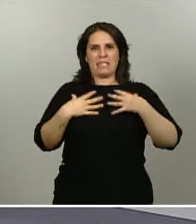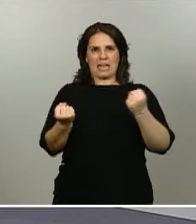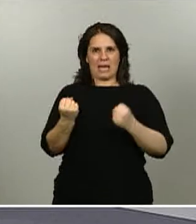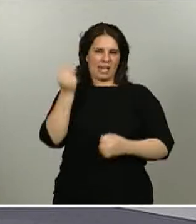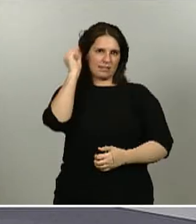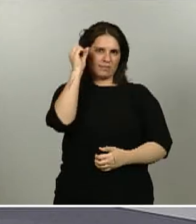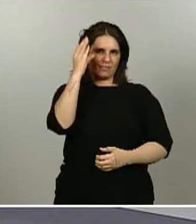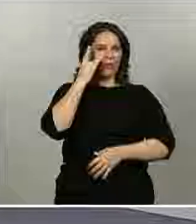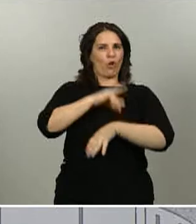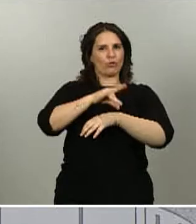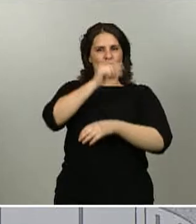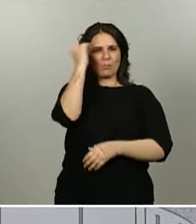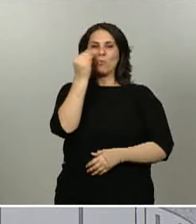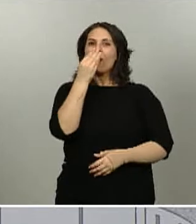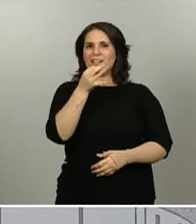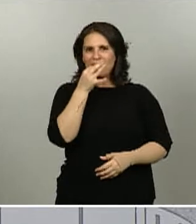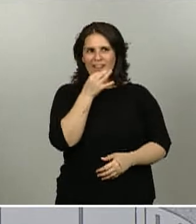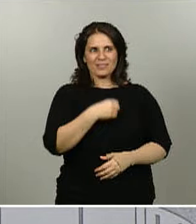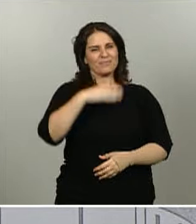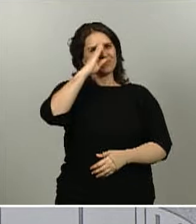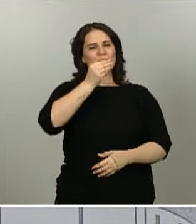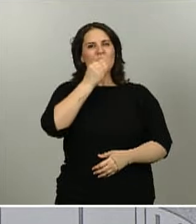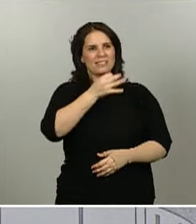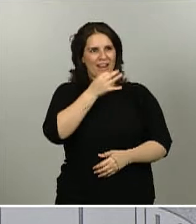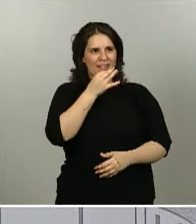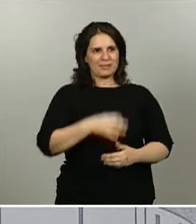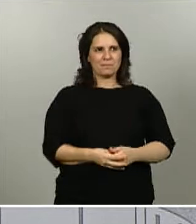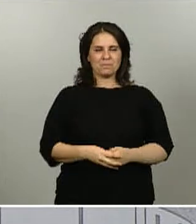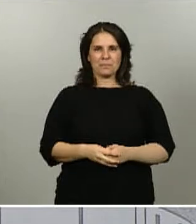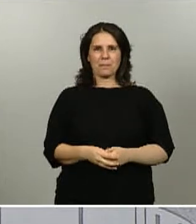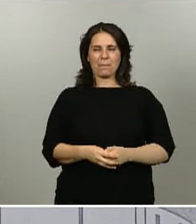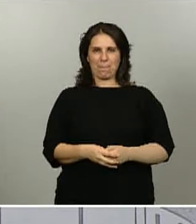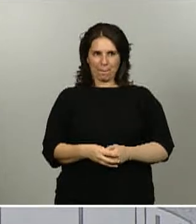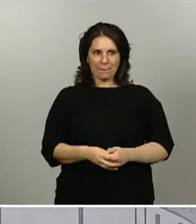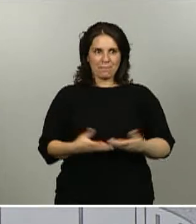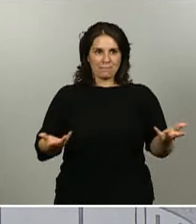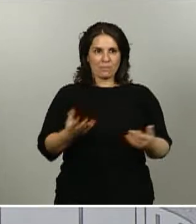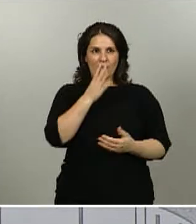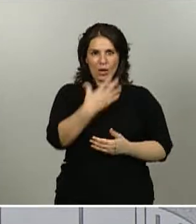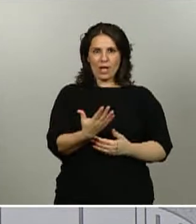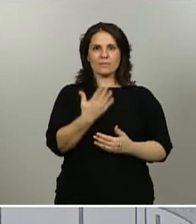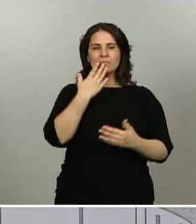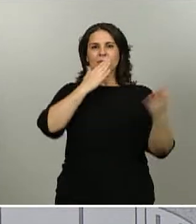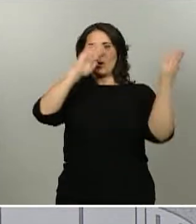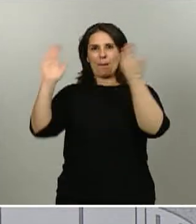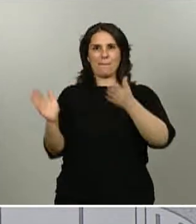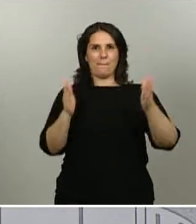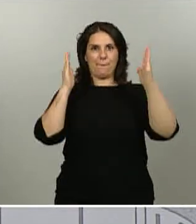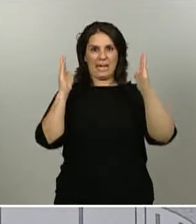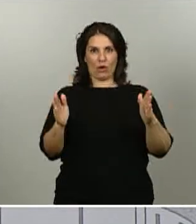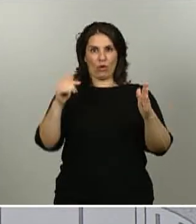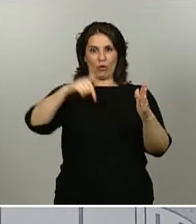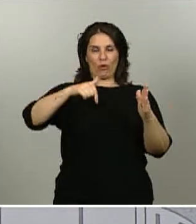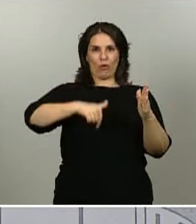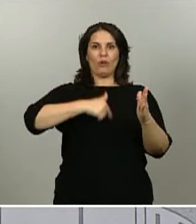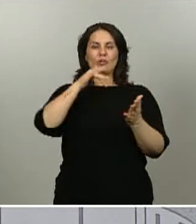Buenas tardes, doctor. Hola, muy buenas tardes. Bueno, pasamos al siguiente periodo en el que ha habido cambios de fase entre diferentes